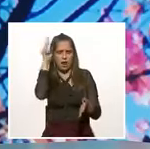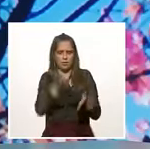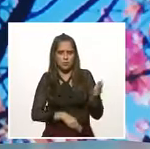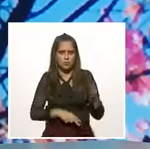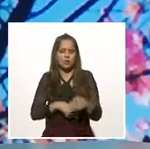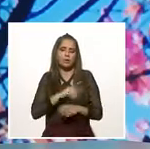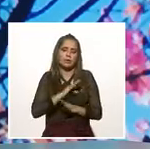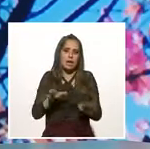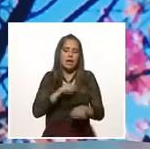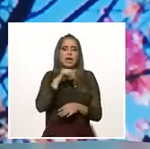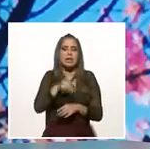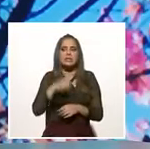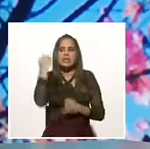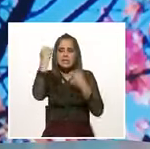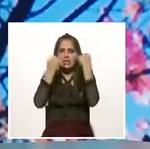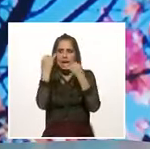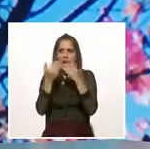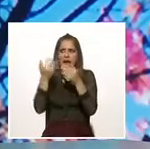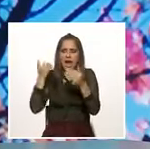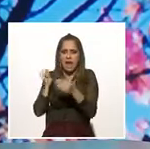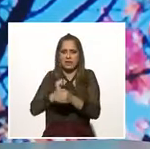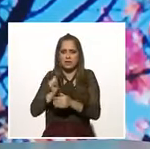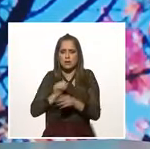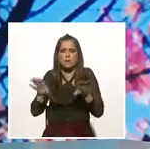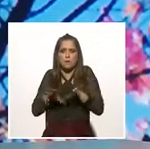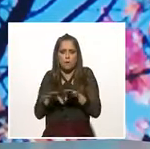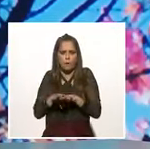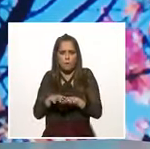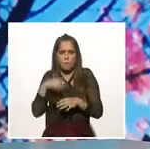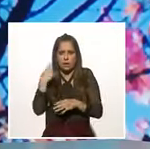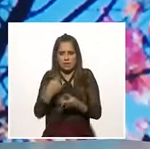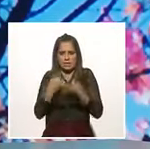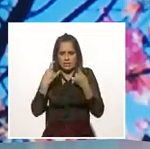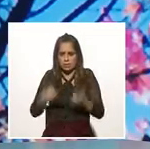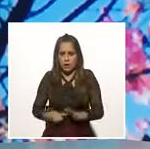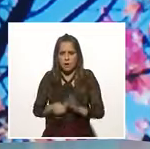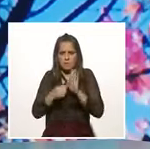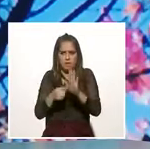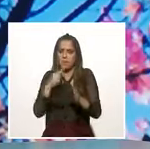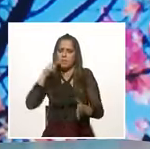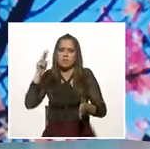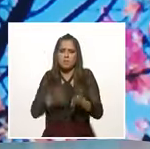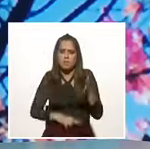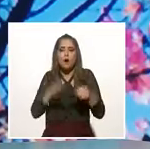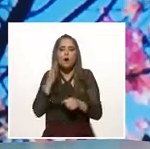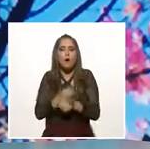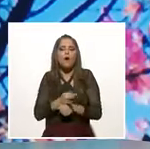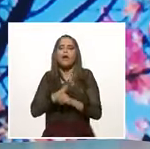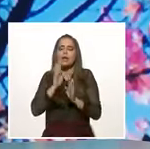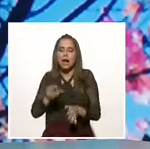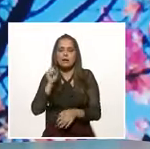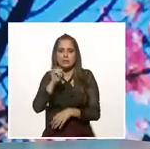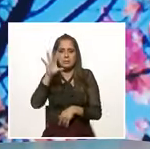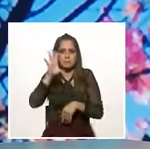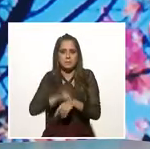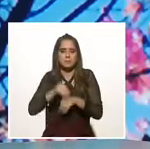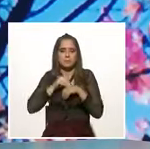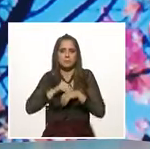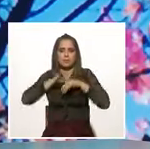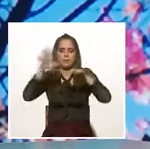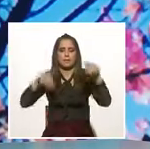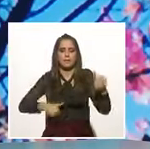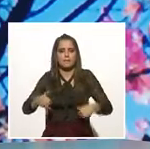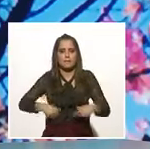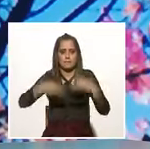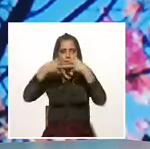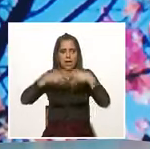cuestiona mucho los ideales revolucionarios. Estas obras que hoy en día nos van a traer a colación esto que ha sucedido en muchas familias, ¿no? Que